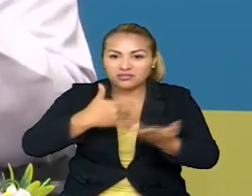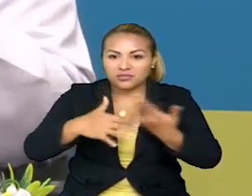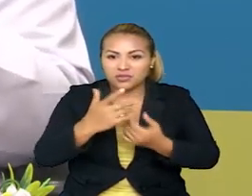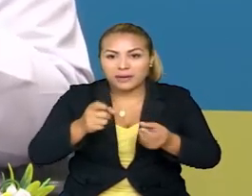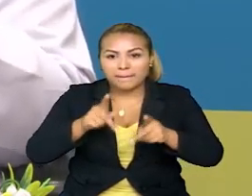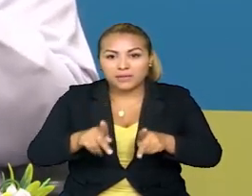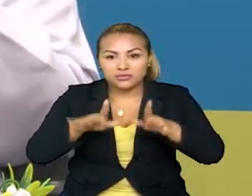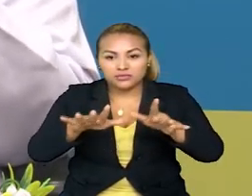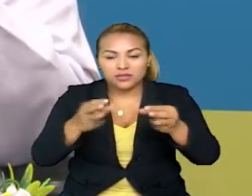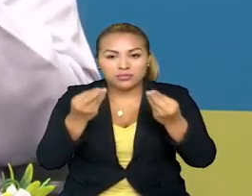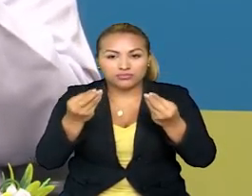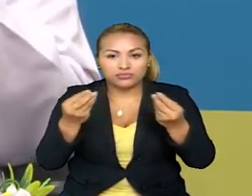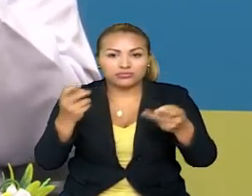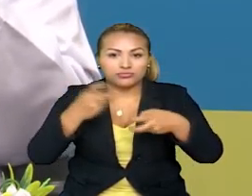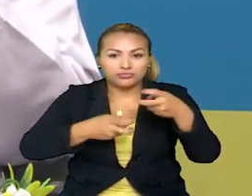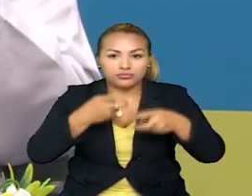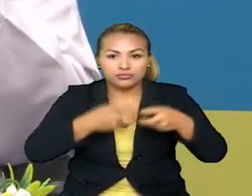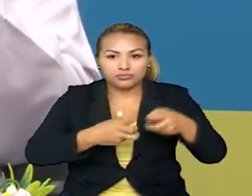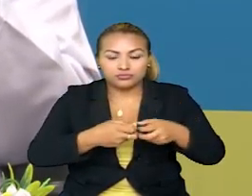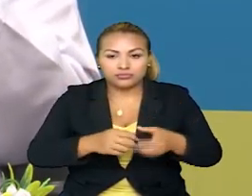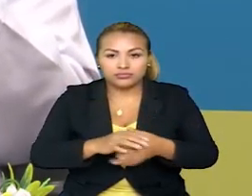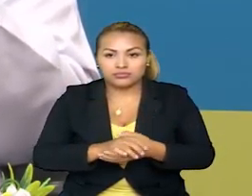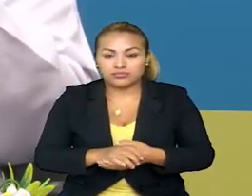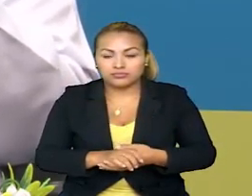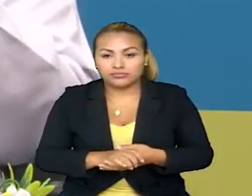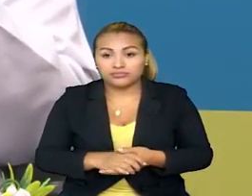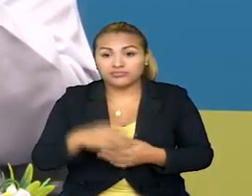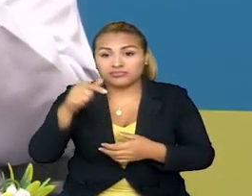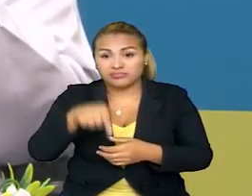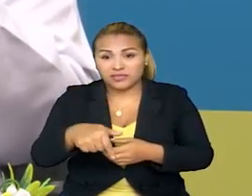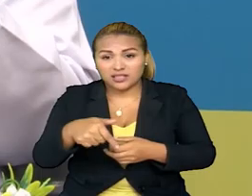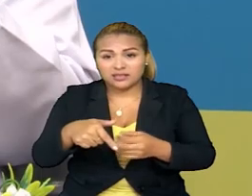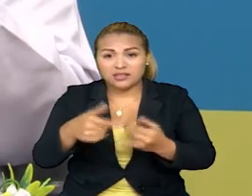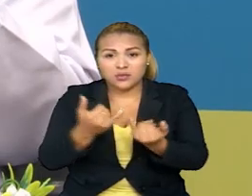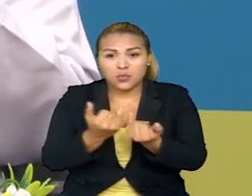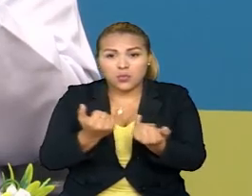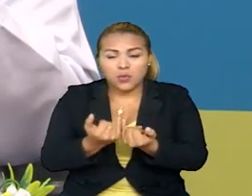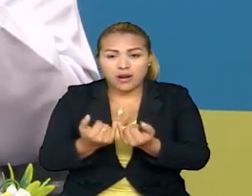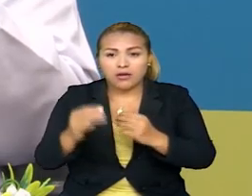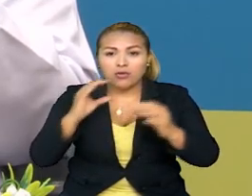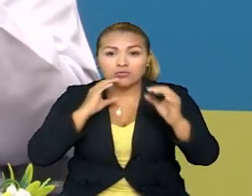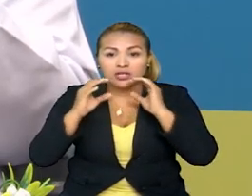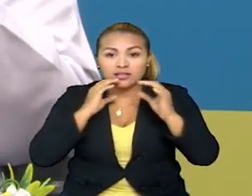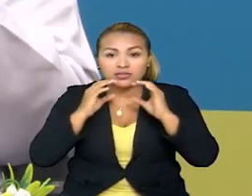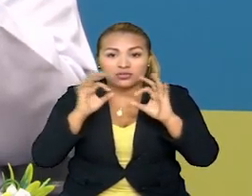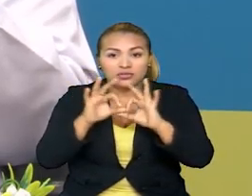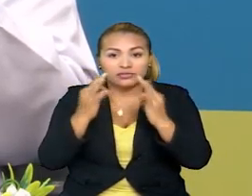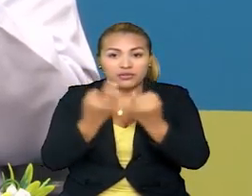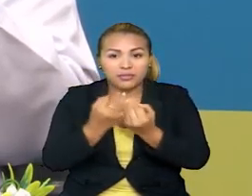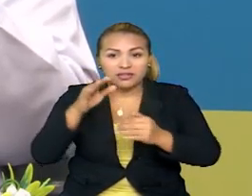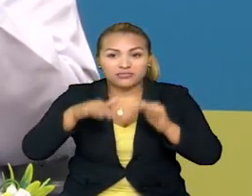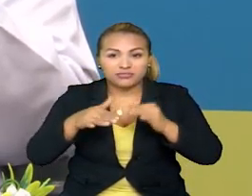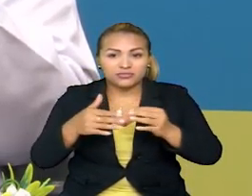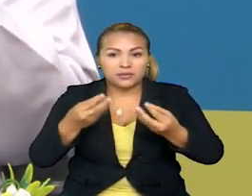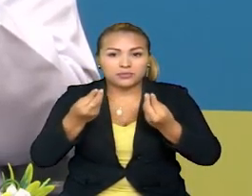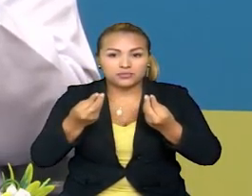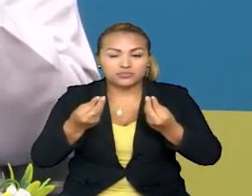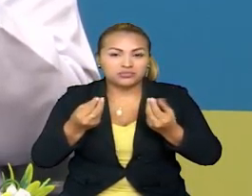esa comunicación ese nexo de la familia y que viene de cierta manera a influir en los estilos de vida